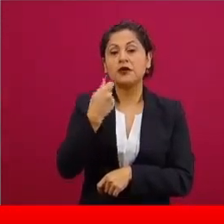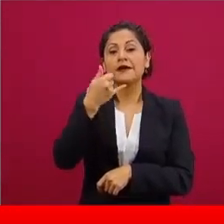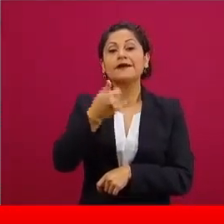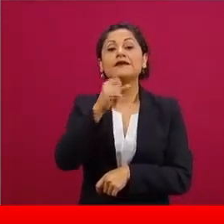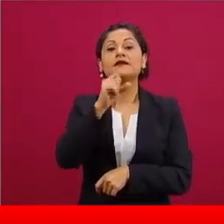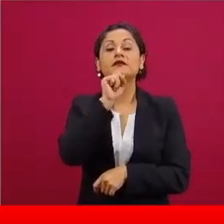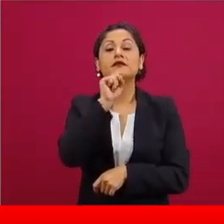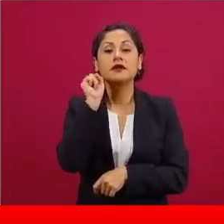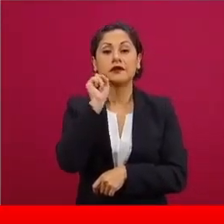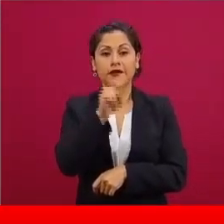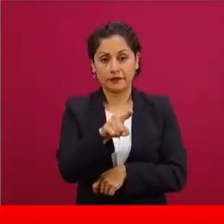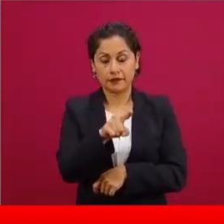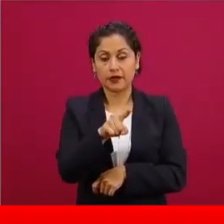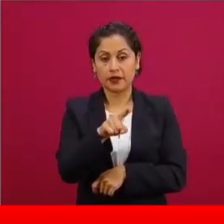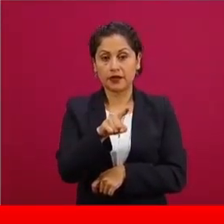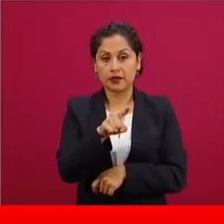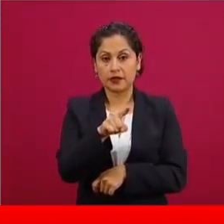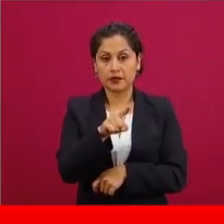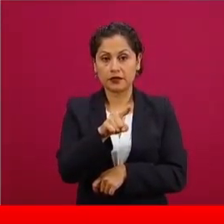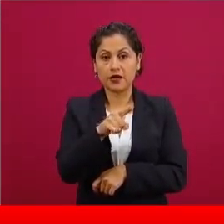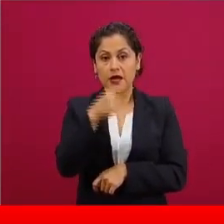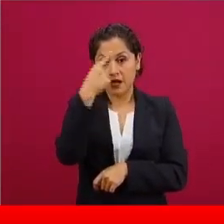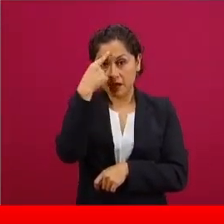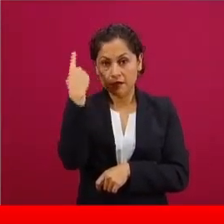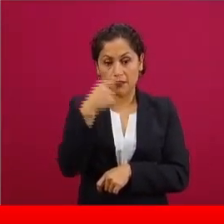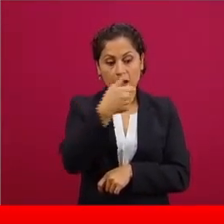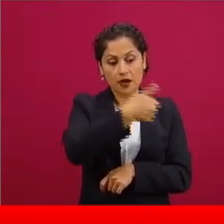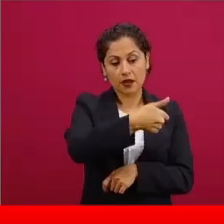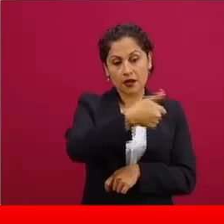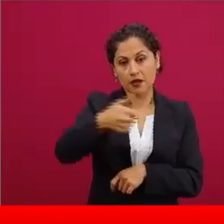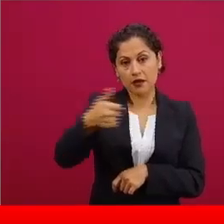servicio de la deuda pública